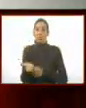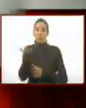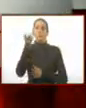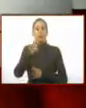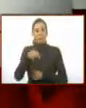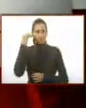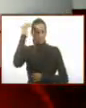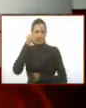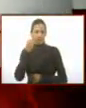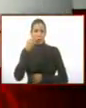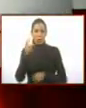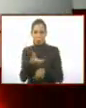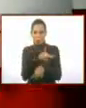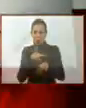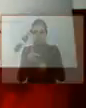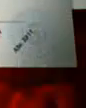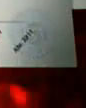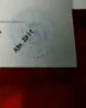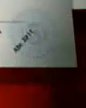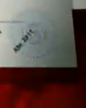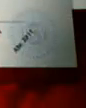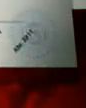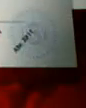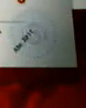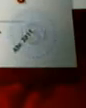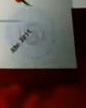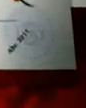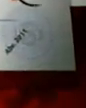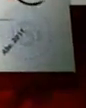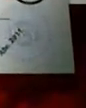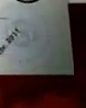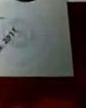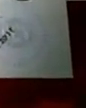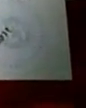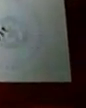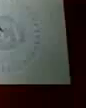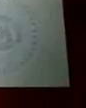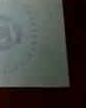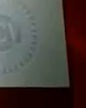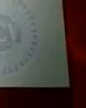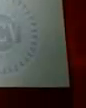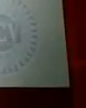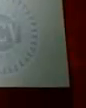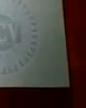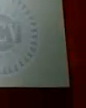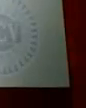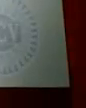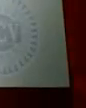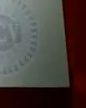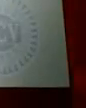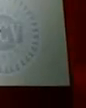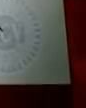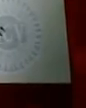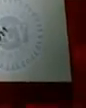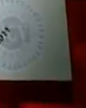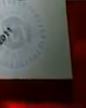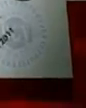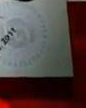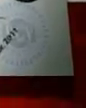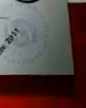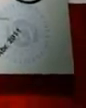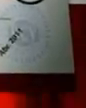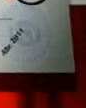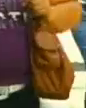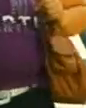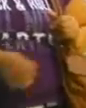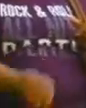analizado. Para el gobierno, la tasa anualizada que al cierre del mes de abril se proyecta en 22.9% para este año está dentro de las cifras